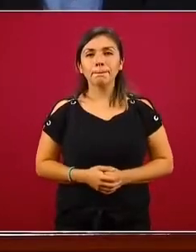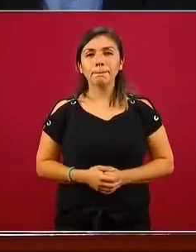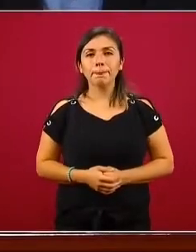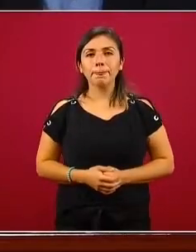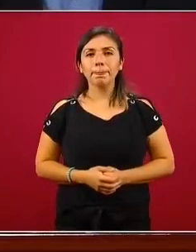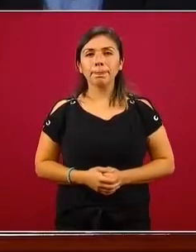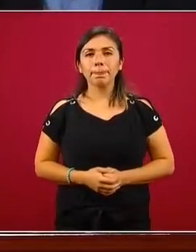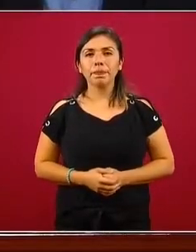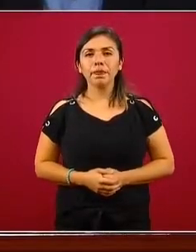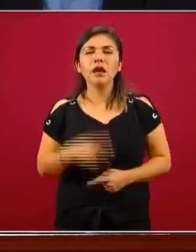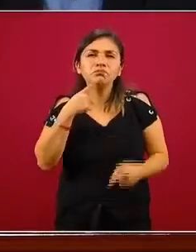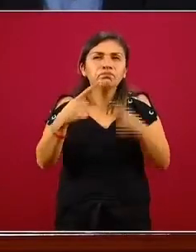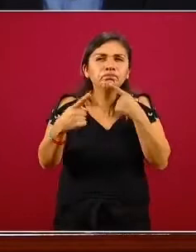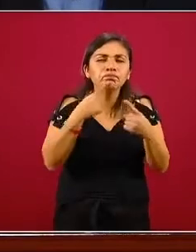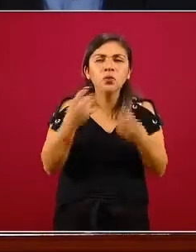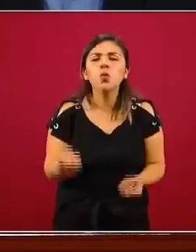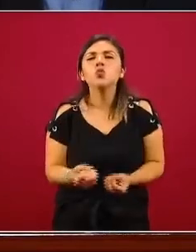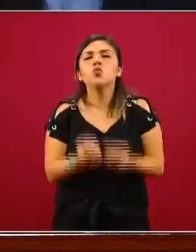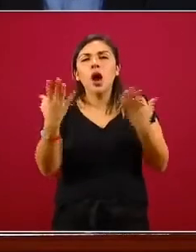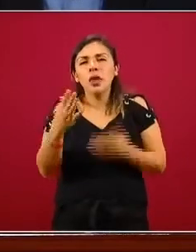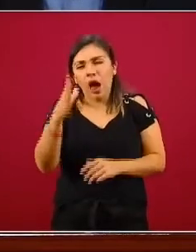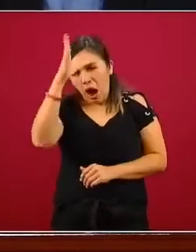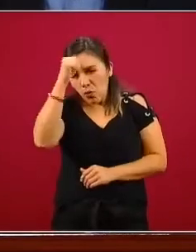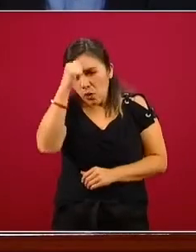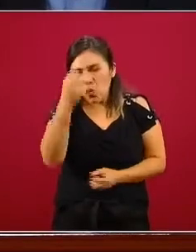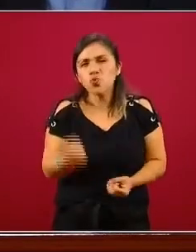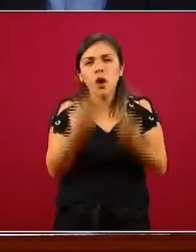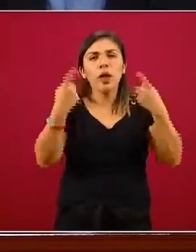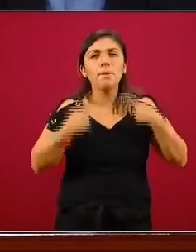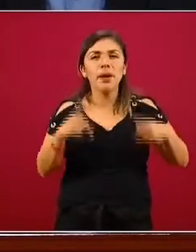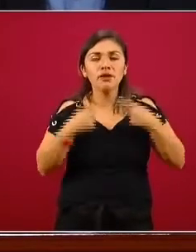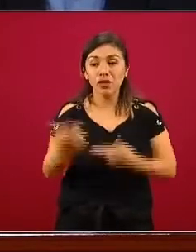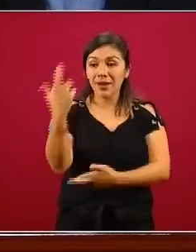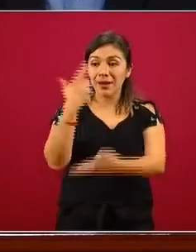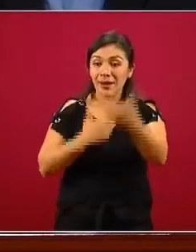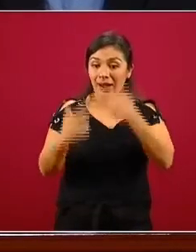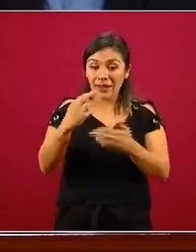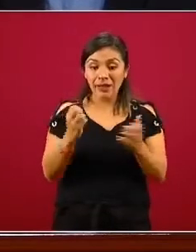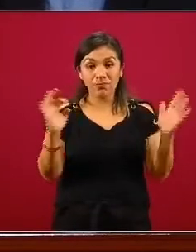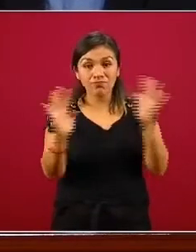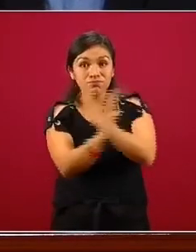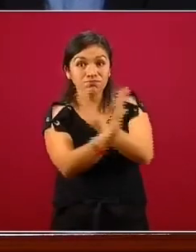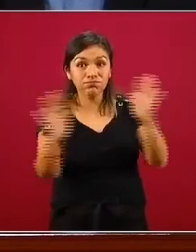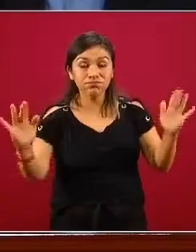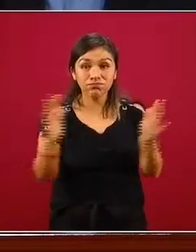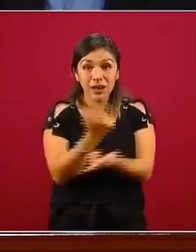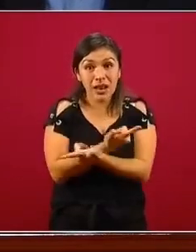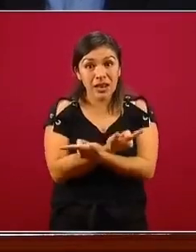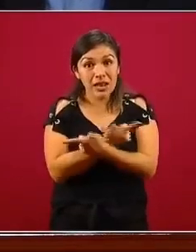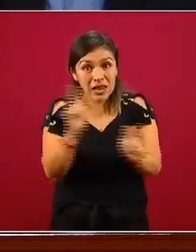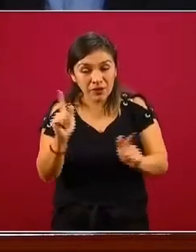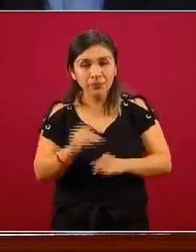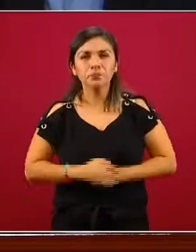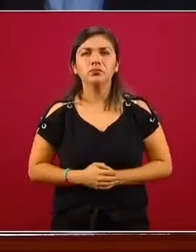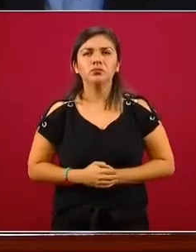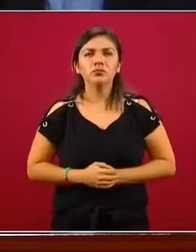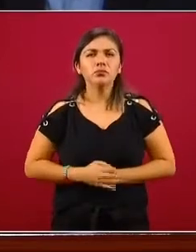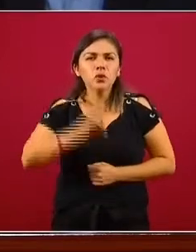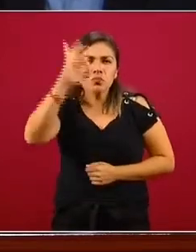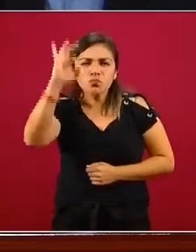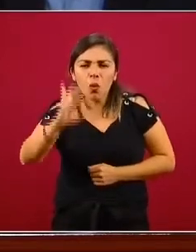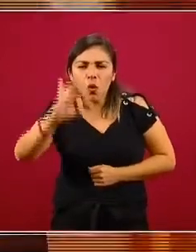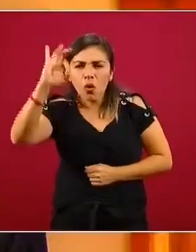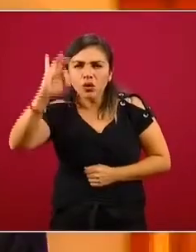De acuerdo a la cantidad de personas que regresan al espacio público y a la porcentaje de